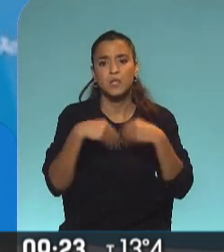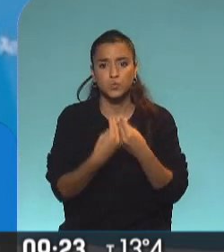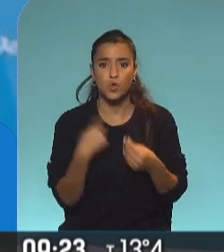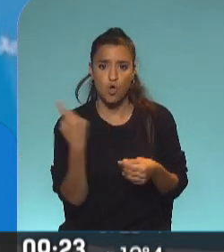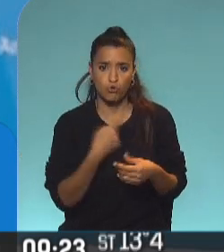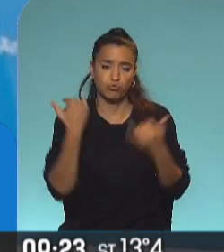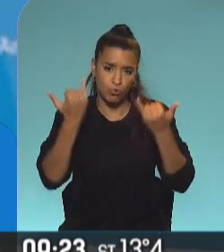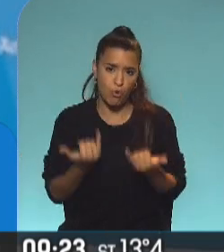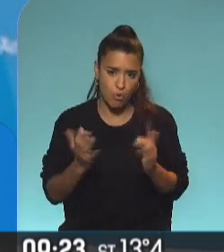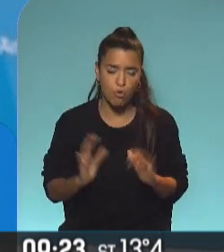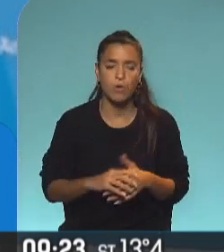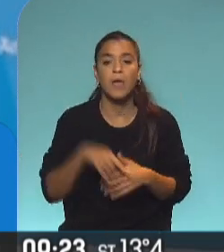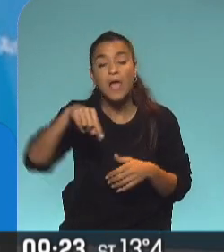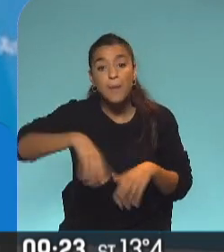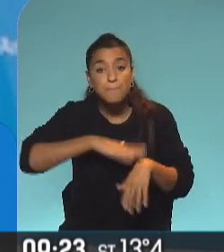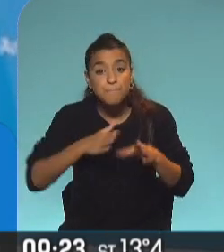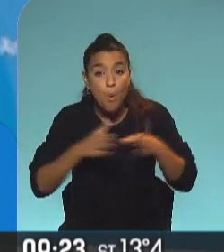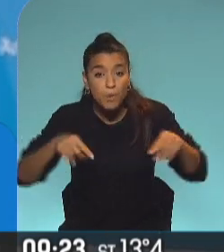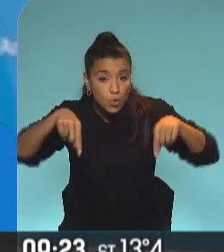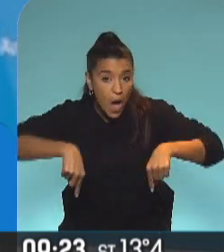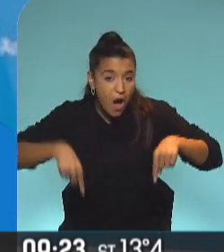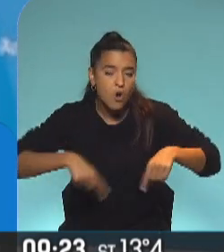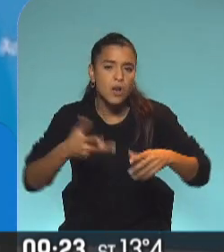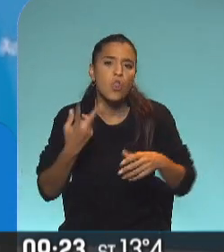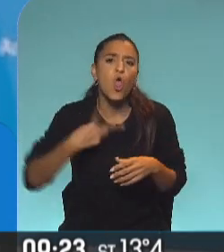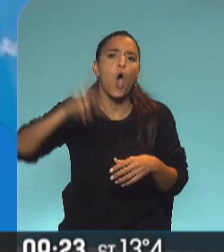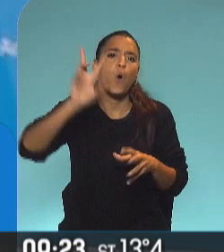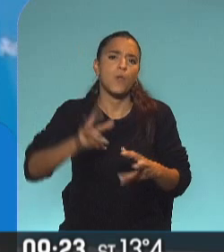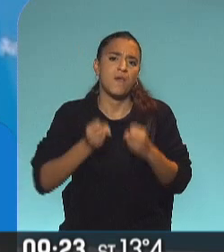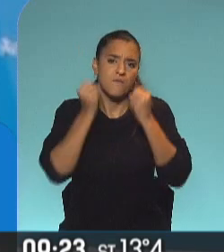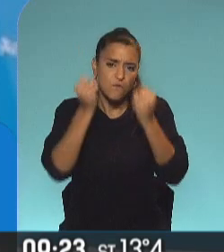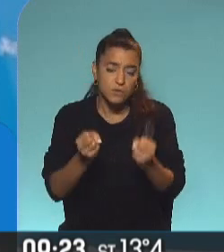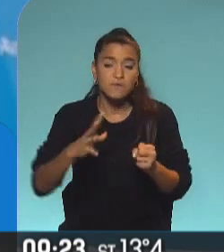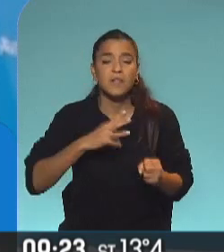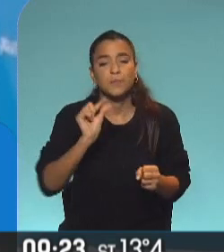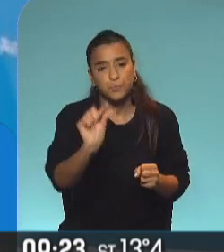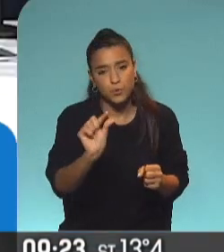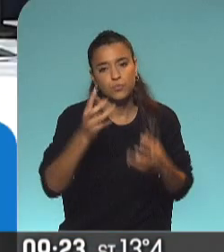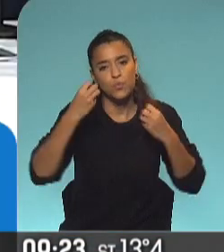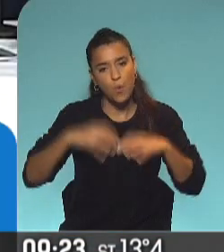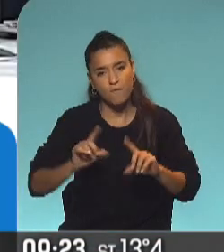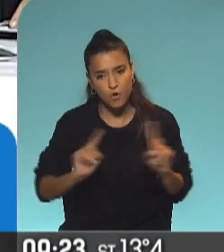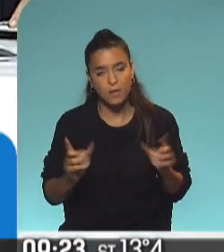podemos tener. Este es el momento en el cual tenemos que redoblar los esfuerzos, falta poco y no aflojemos. Muchas gracias.